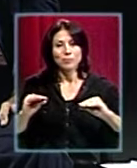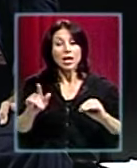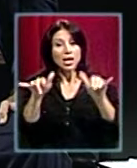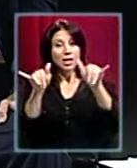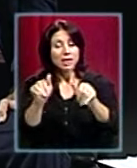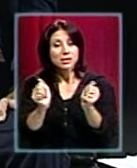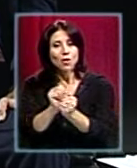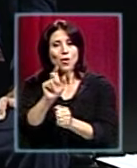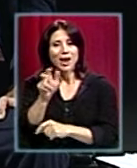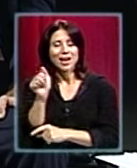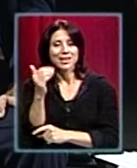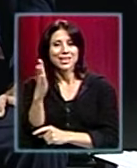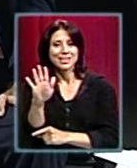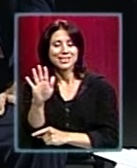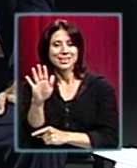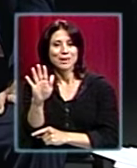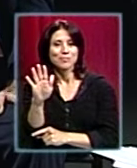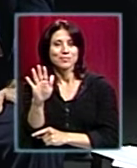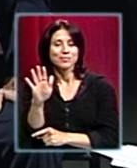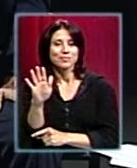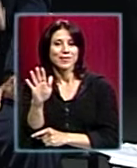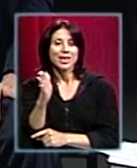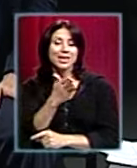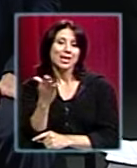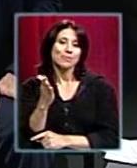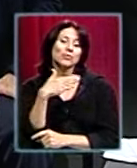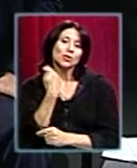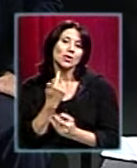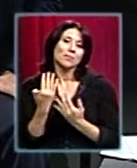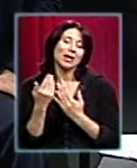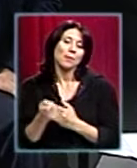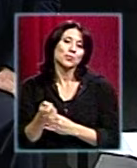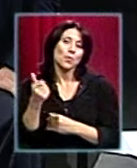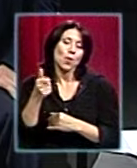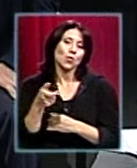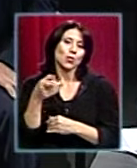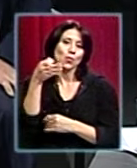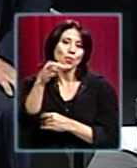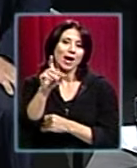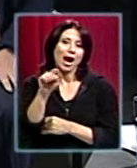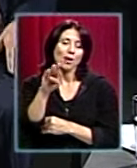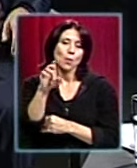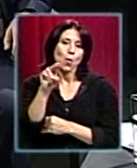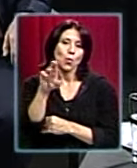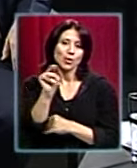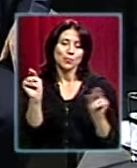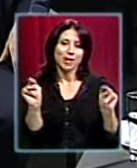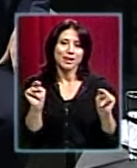quédense con Canal 15, que esperamos pronto que sea carbono neutral.